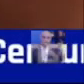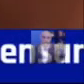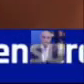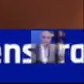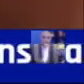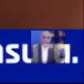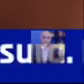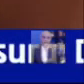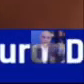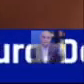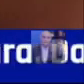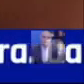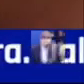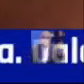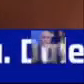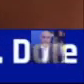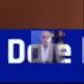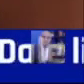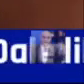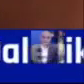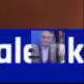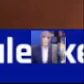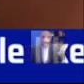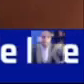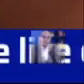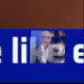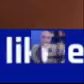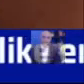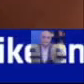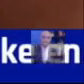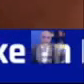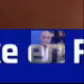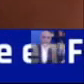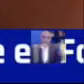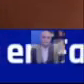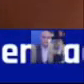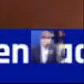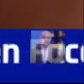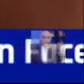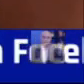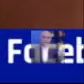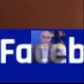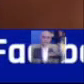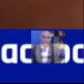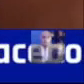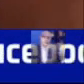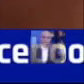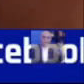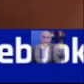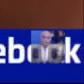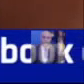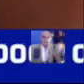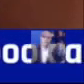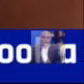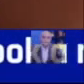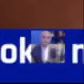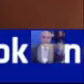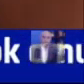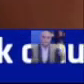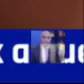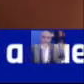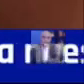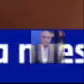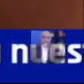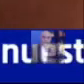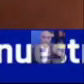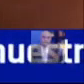Proceso para entender lo que está ocurriendo con la Cuarta Transformación y con el país en general. Es triste que